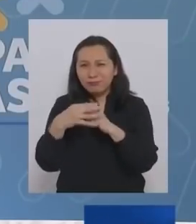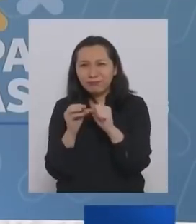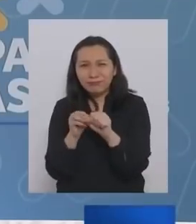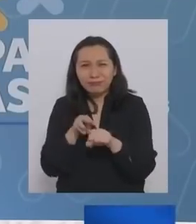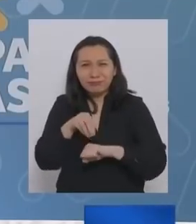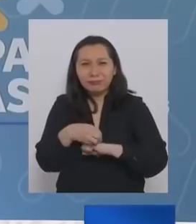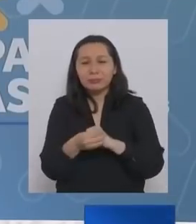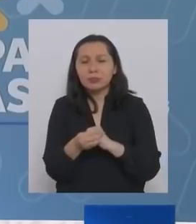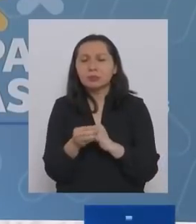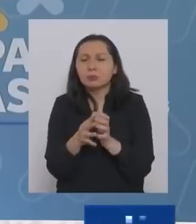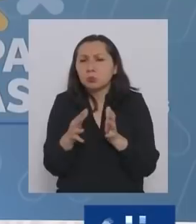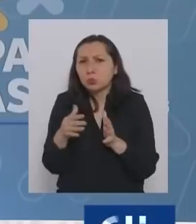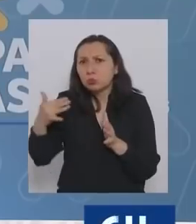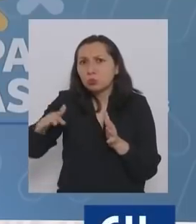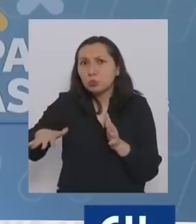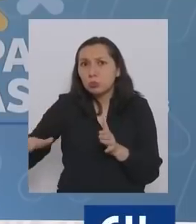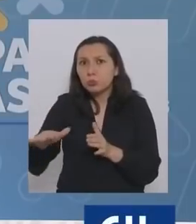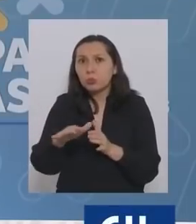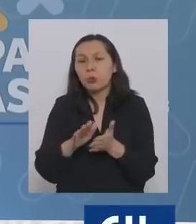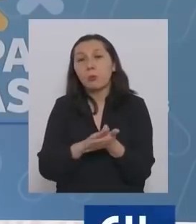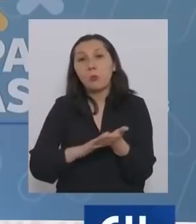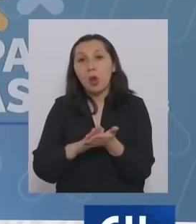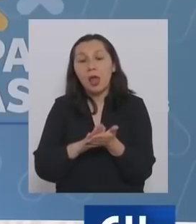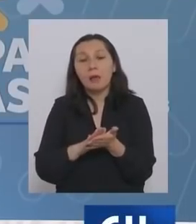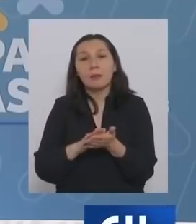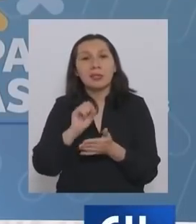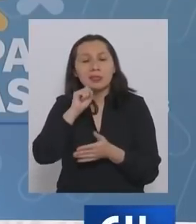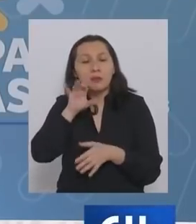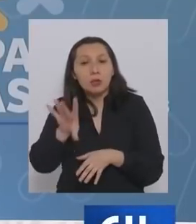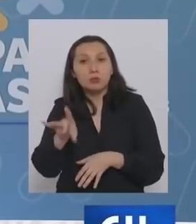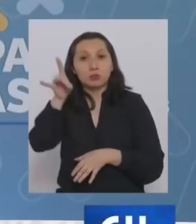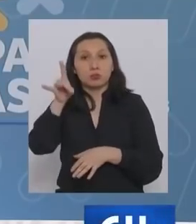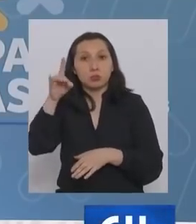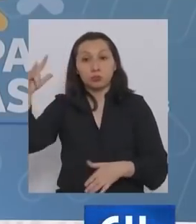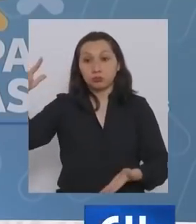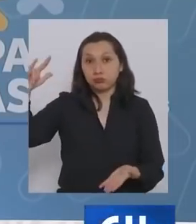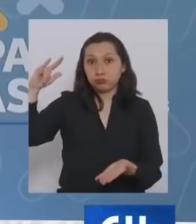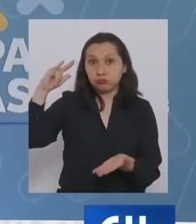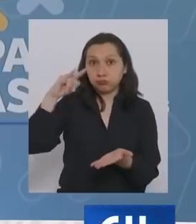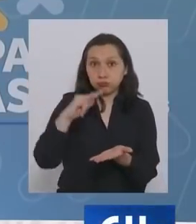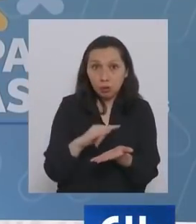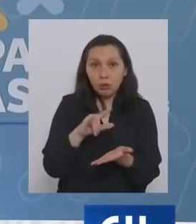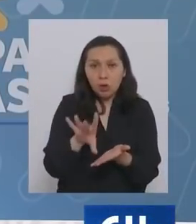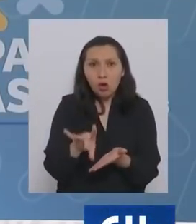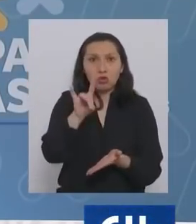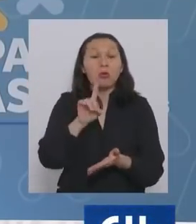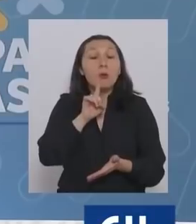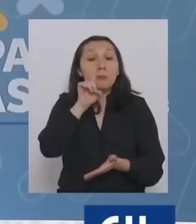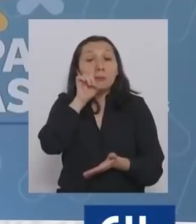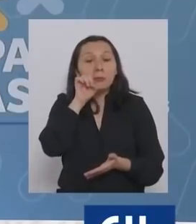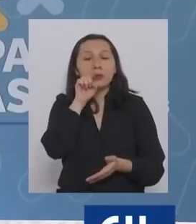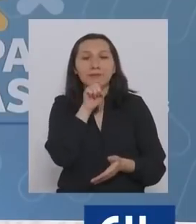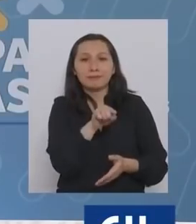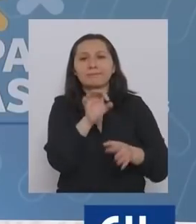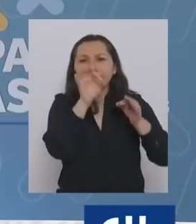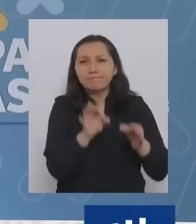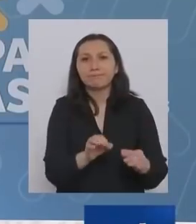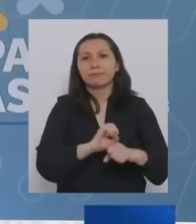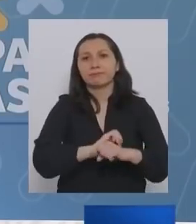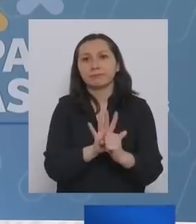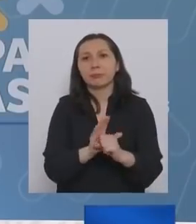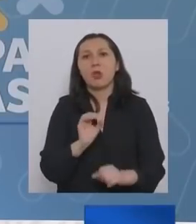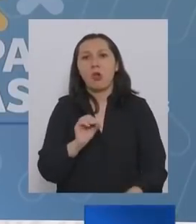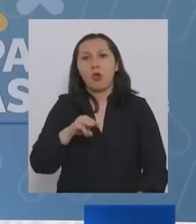parte muy importante de, por ejemplo, todo lo que se detecta en el aeropuerto corresponde a la variante